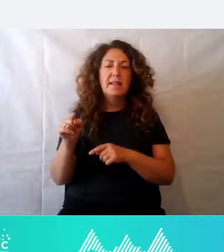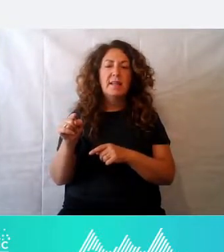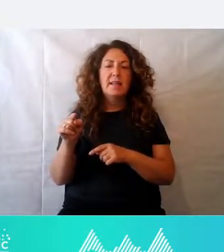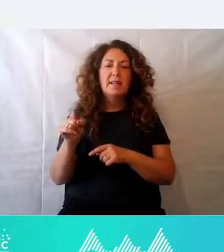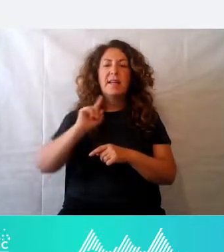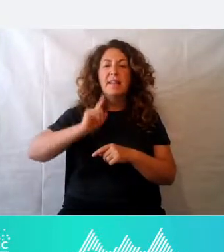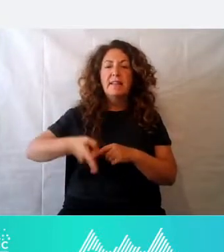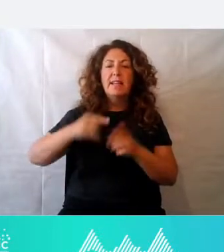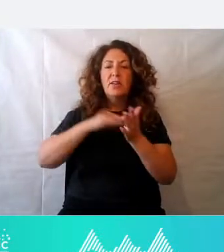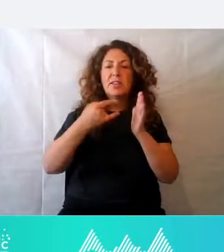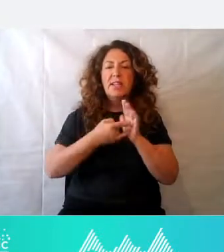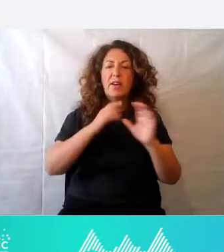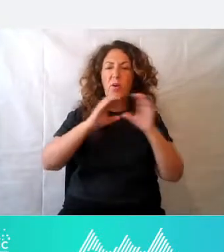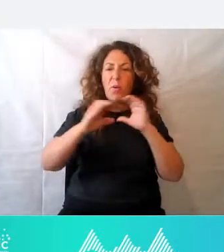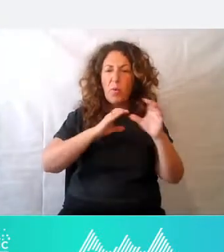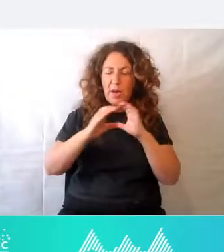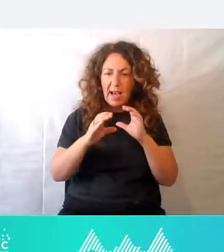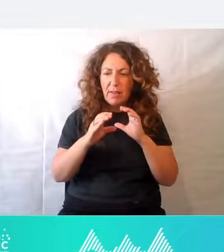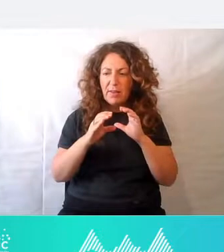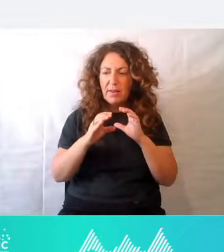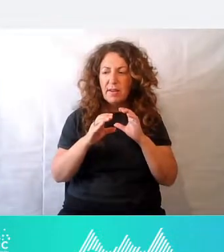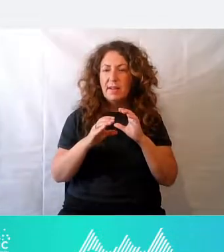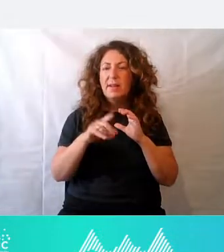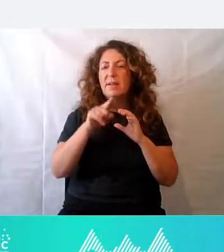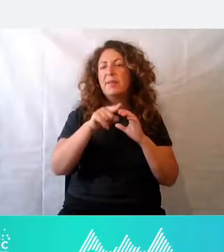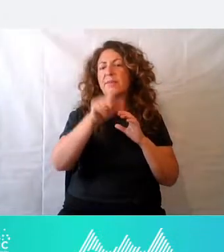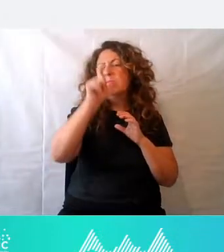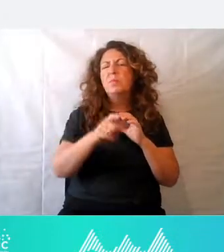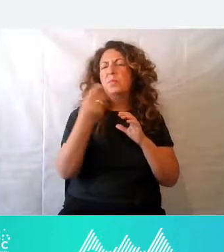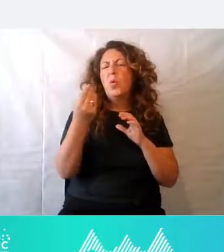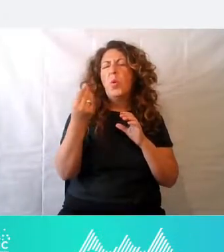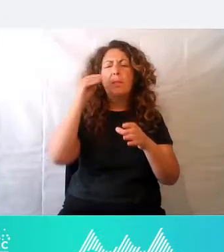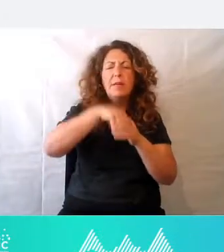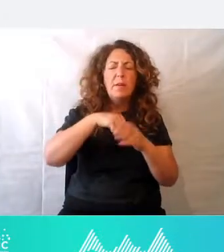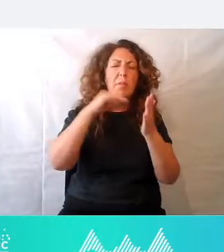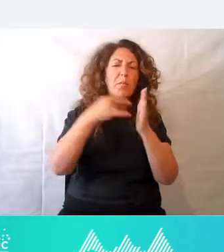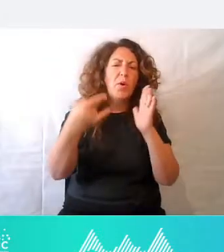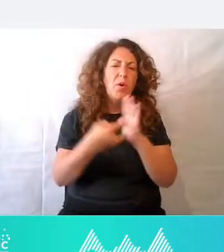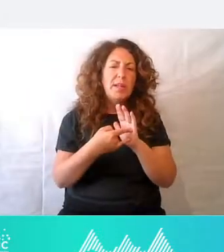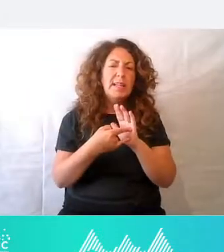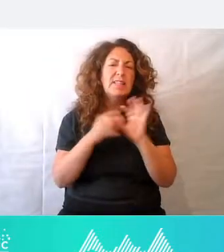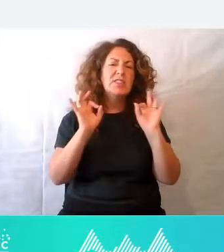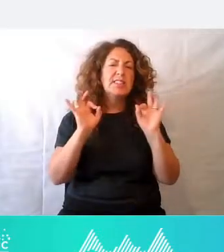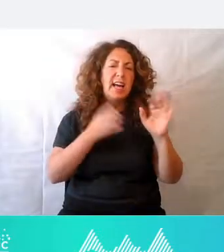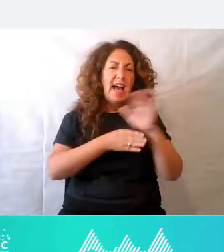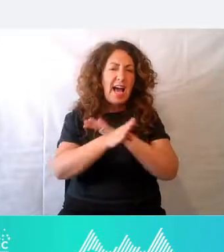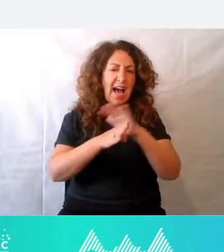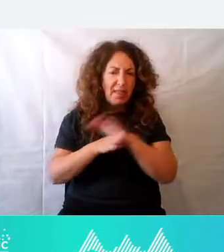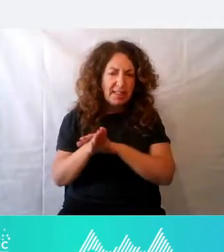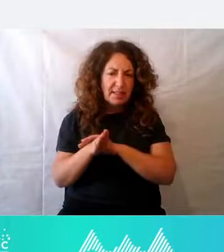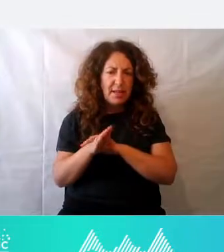desarrollo corporativo pero sobre todo carlos está muy involucrado en proyectos de accesibilidad dentro de